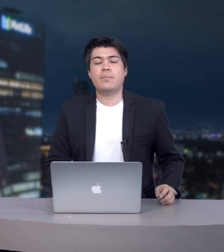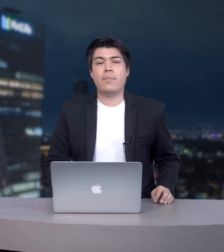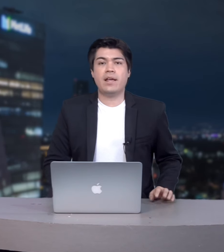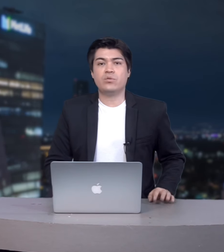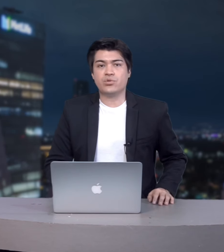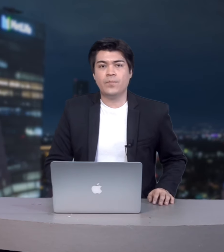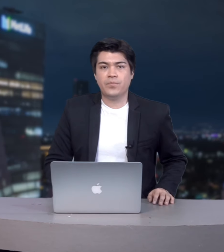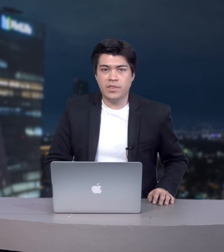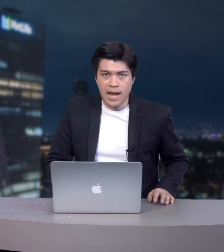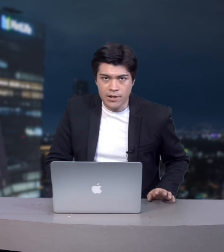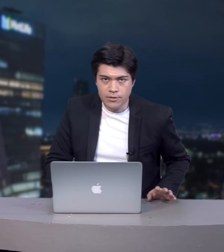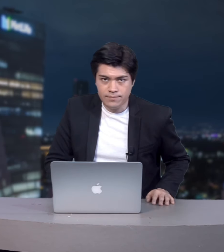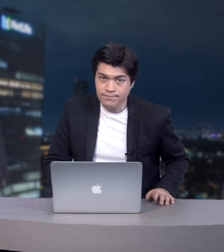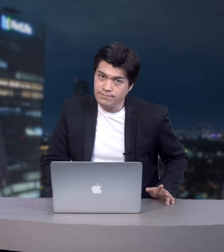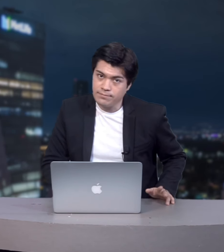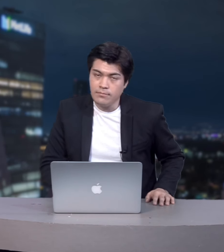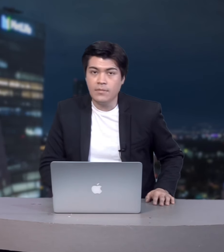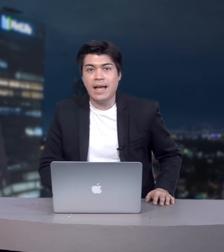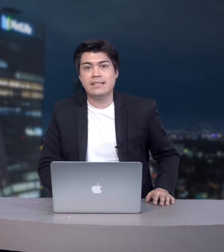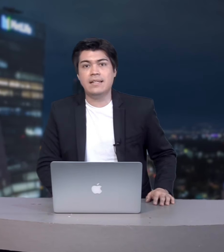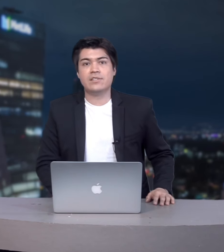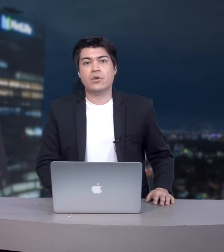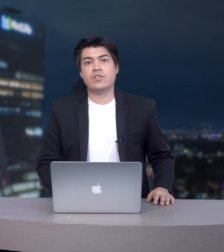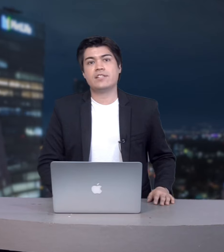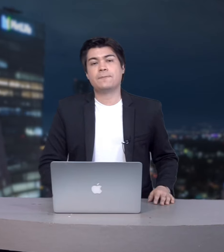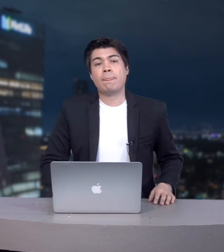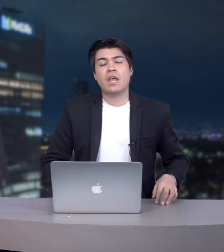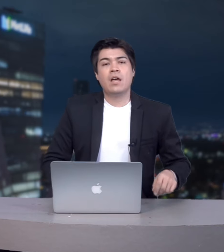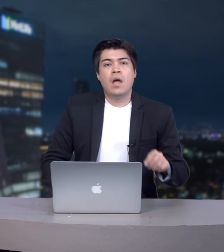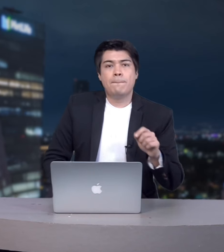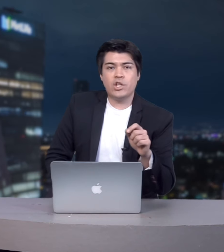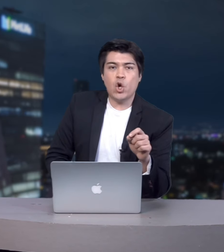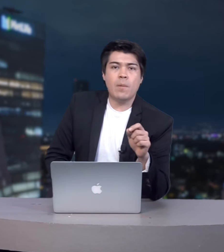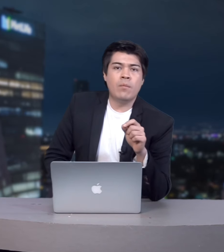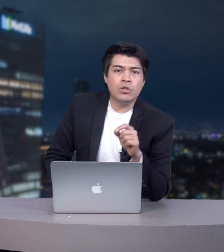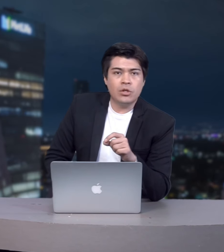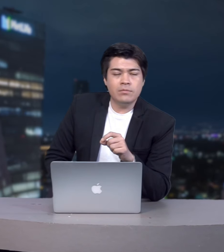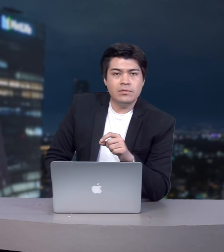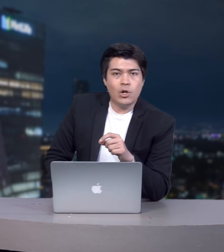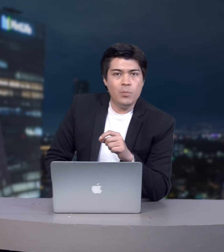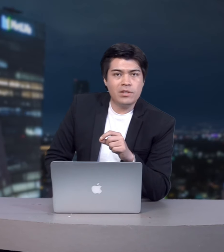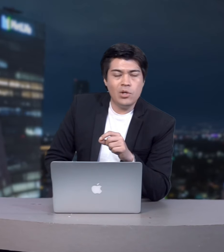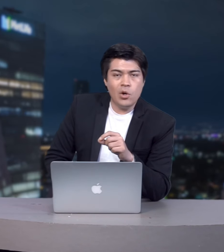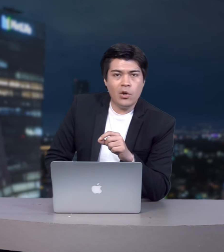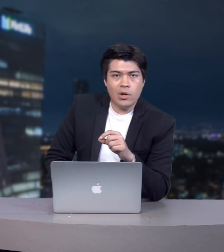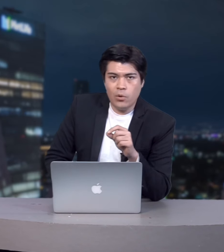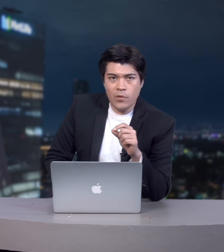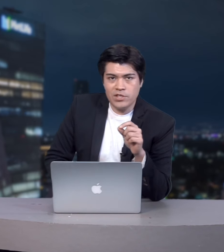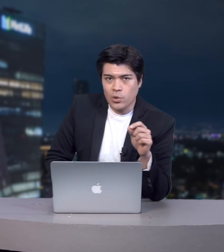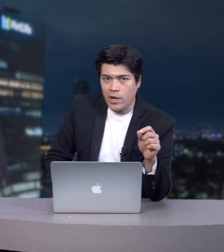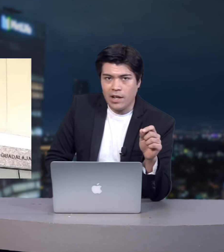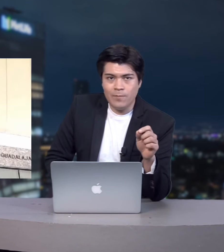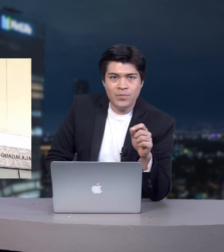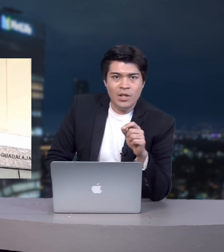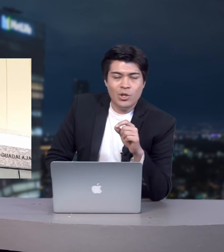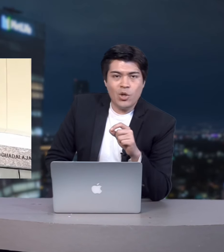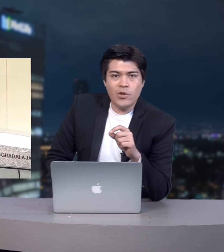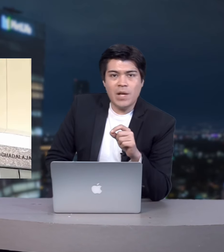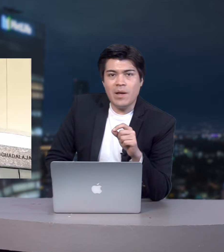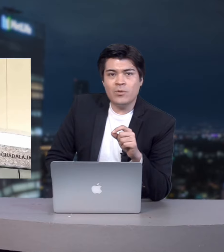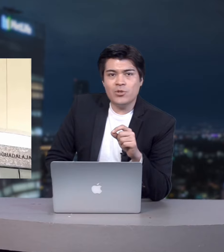hecha para el uso diario así las cosas Pedro kumamoto se convirtió en lo que juró de destruir